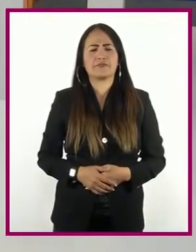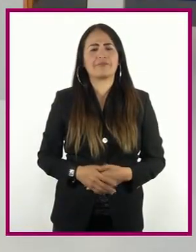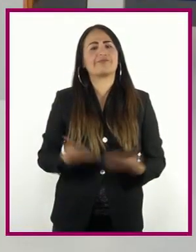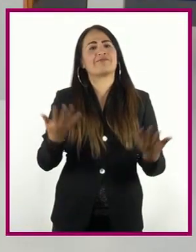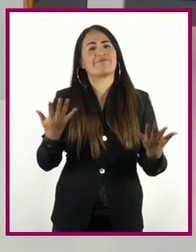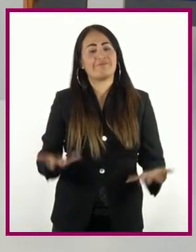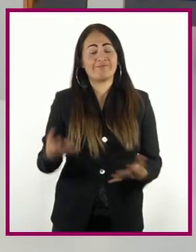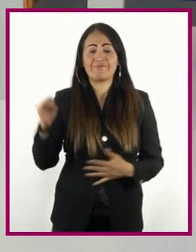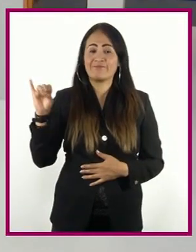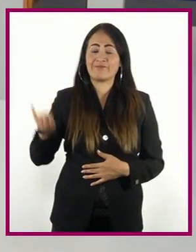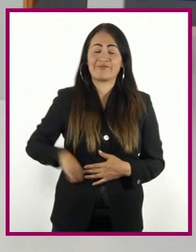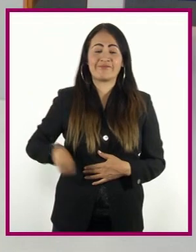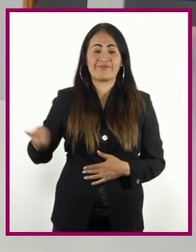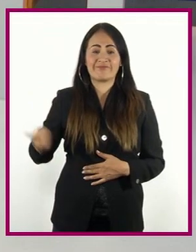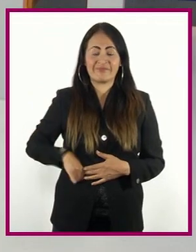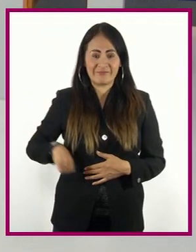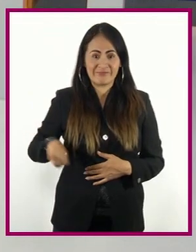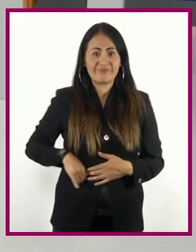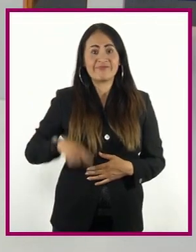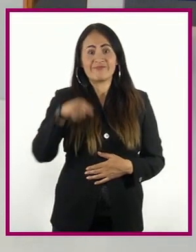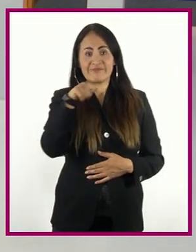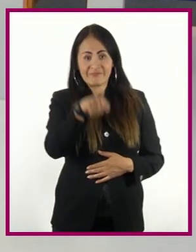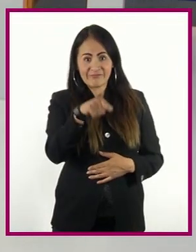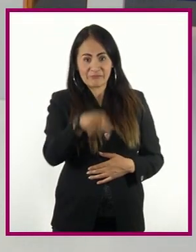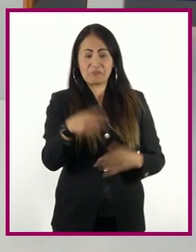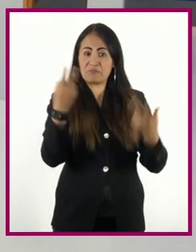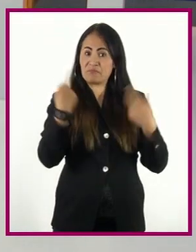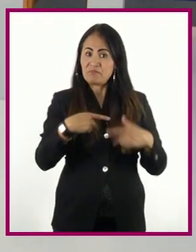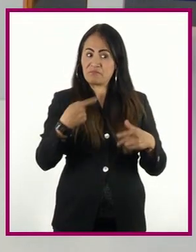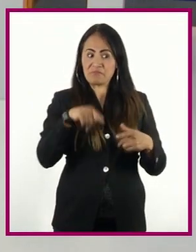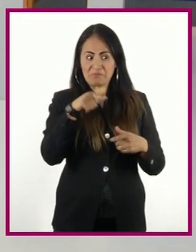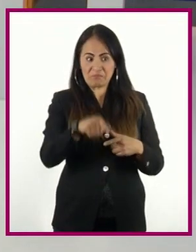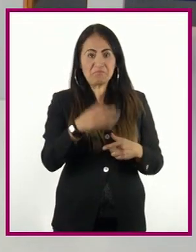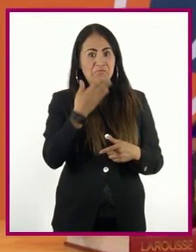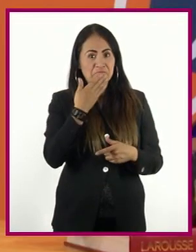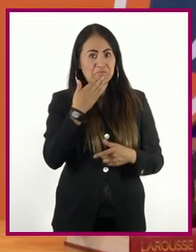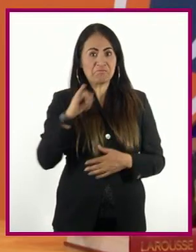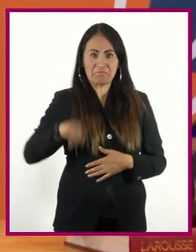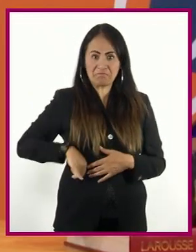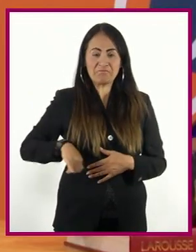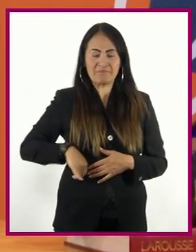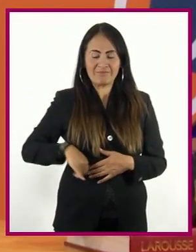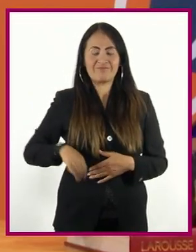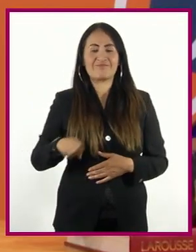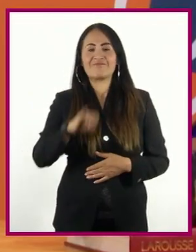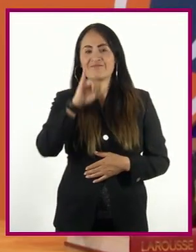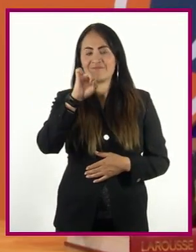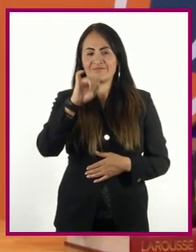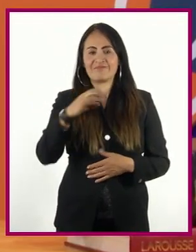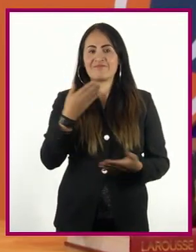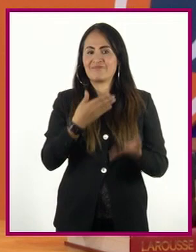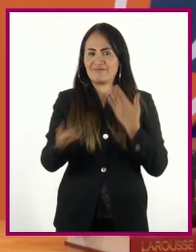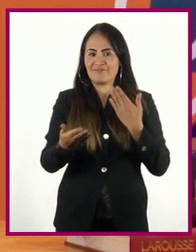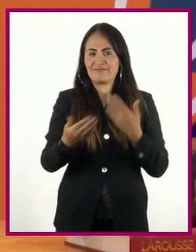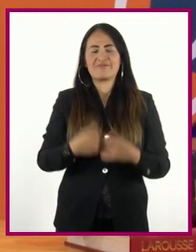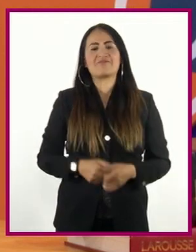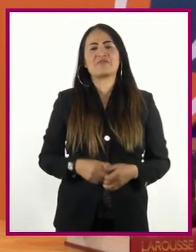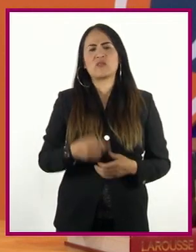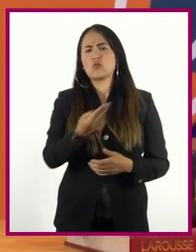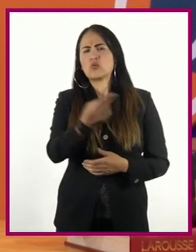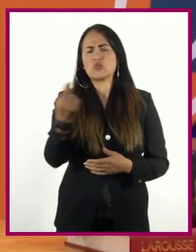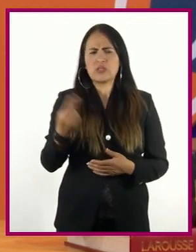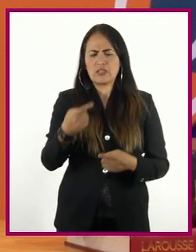Profesora, qué interesante es conocer el trabajo que realiza el entrevistado. Así es. Ahora, ayúdenme a